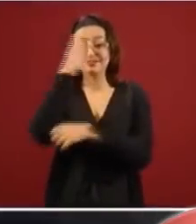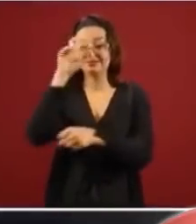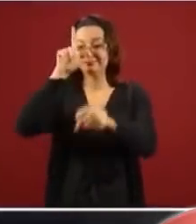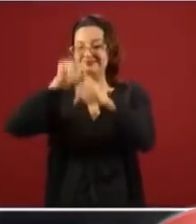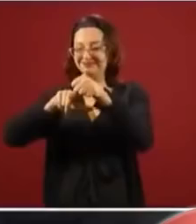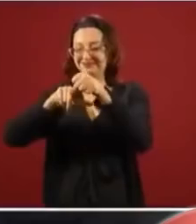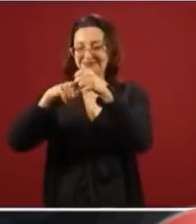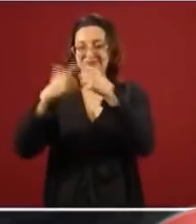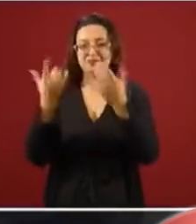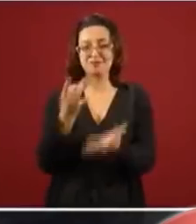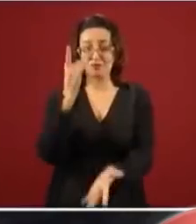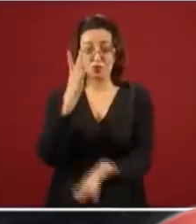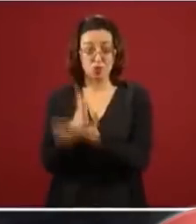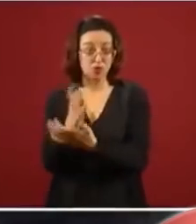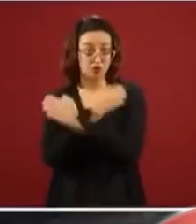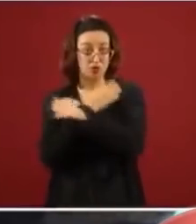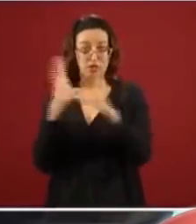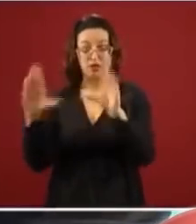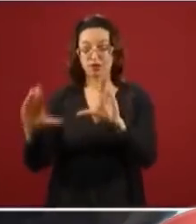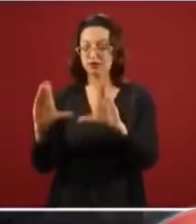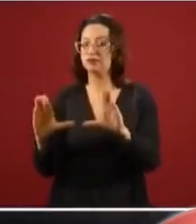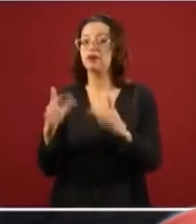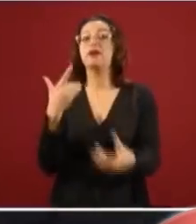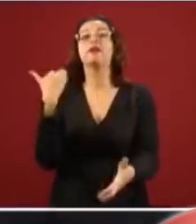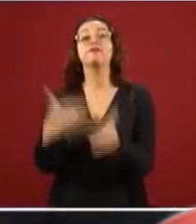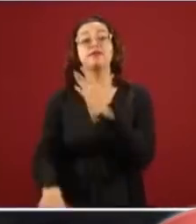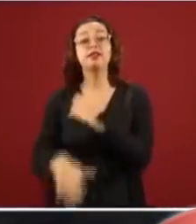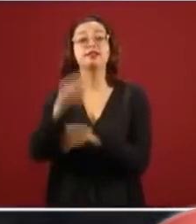o que no es solo educación, cultura,